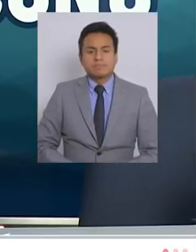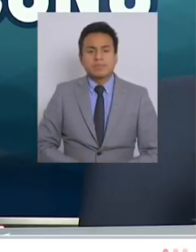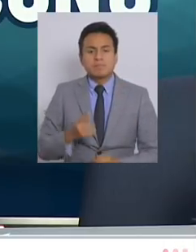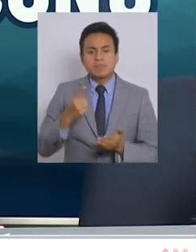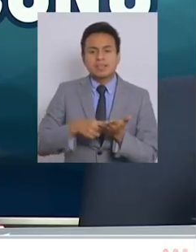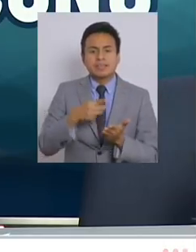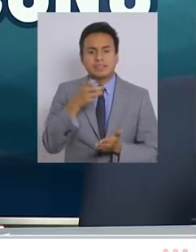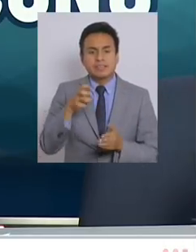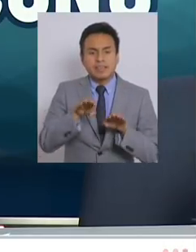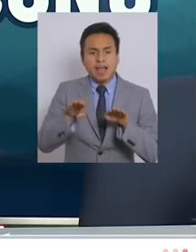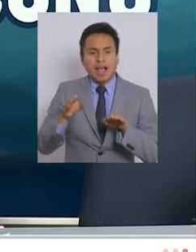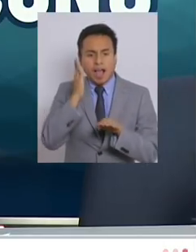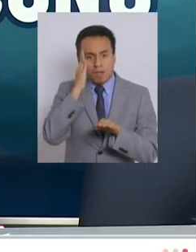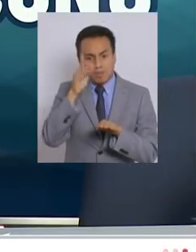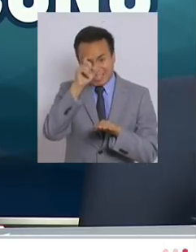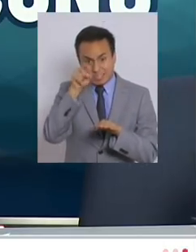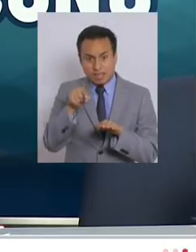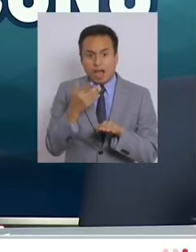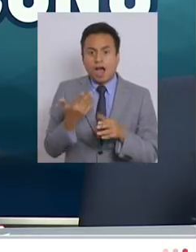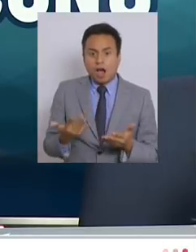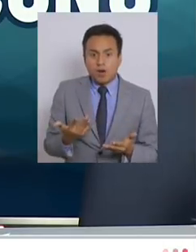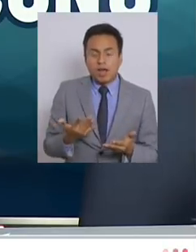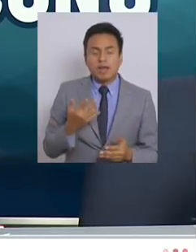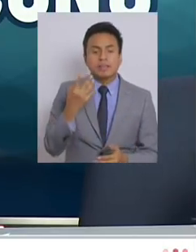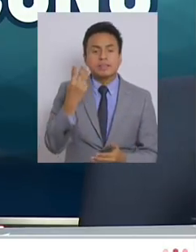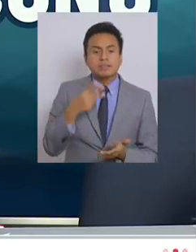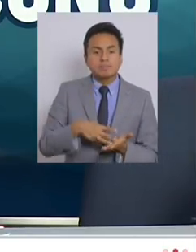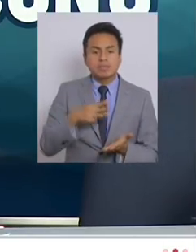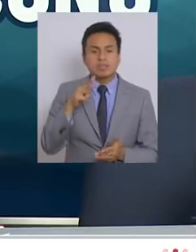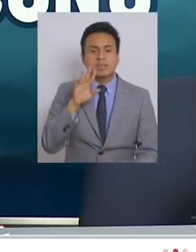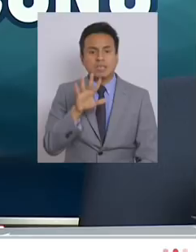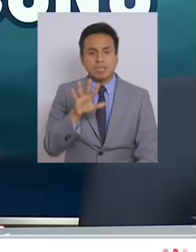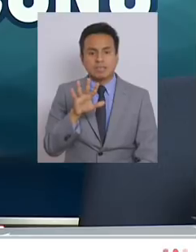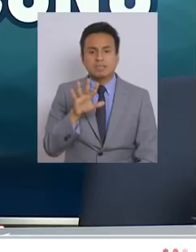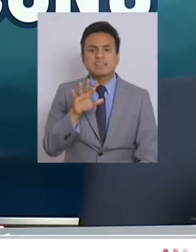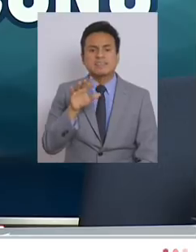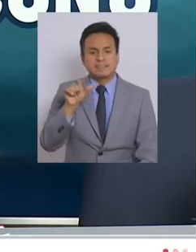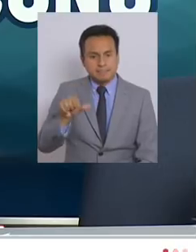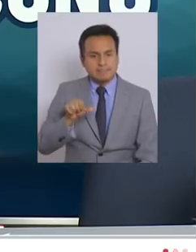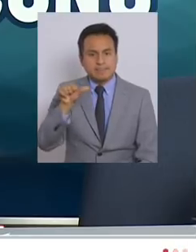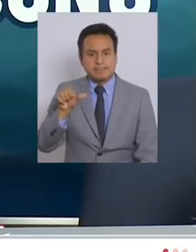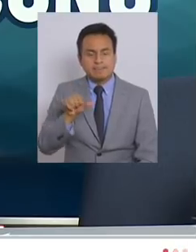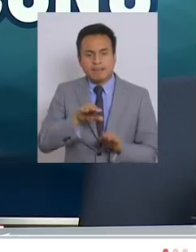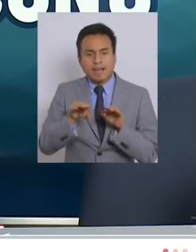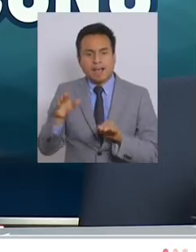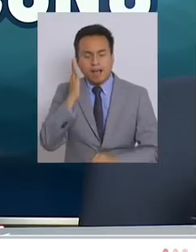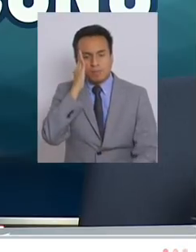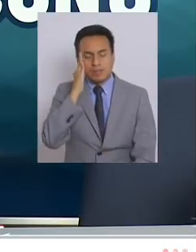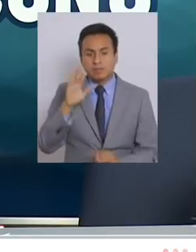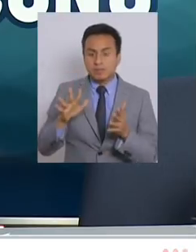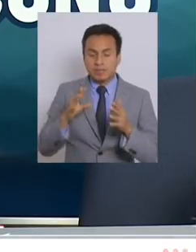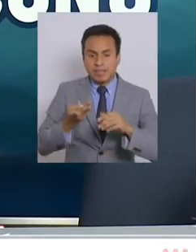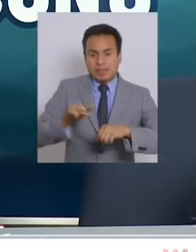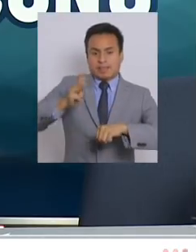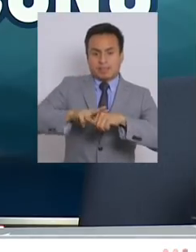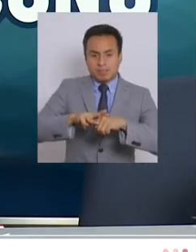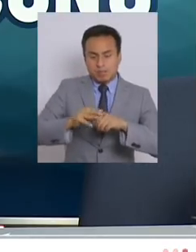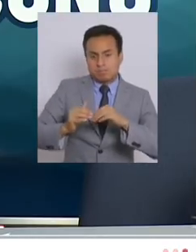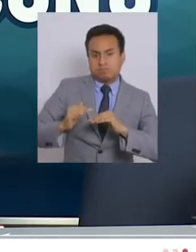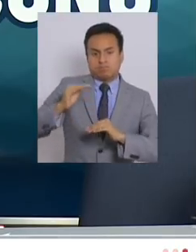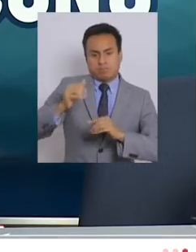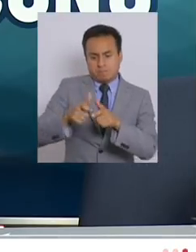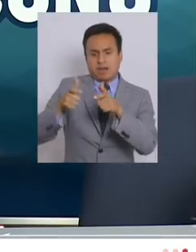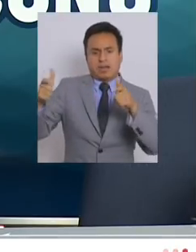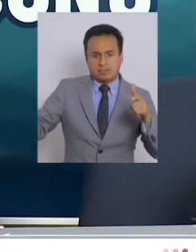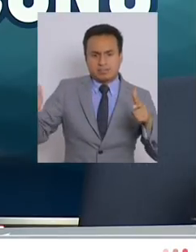1.300 camas hoy día estamos en dos en tres mil 516 prácticamente se ha triplicado la